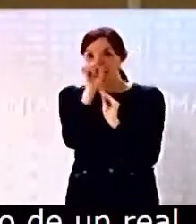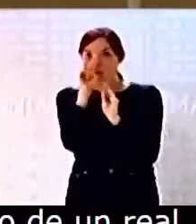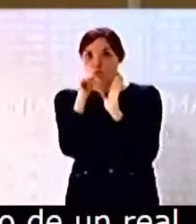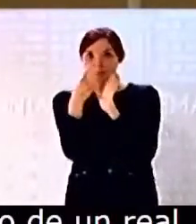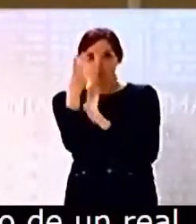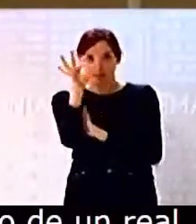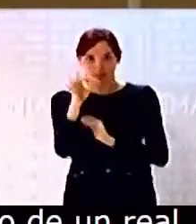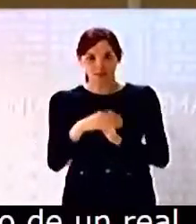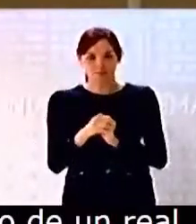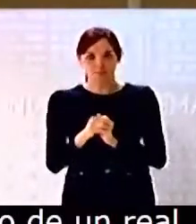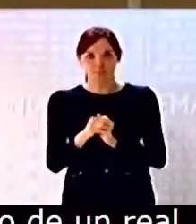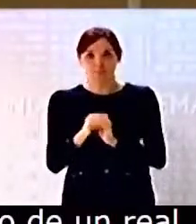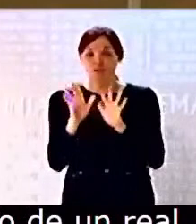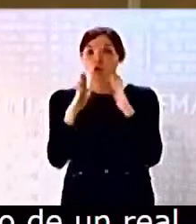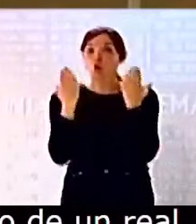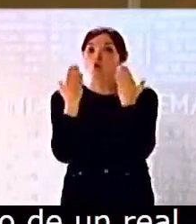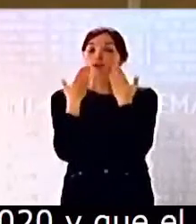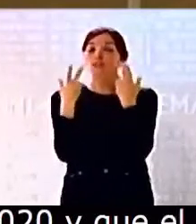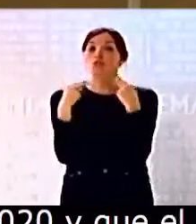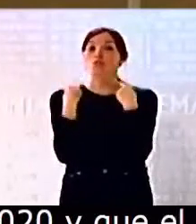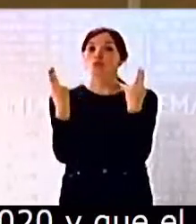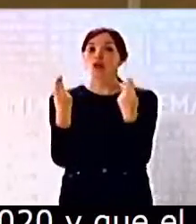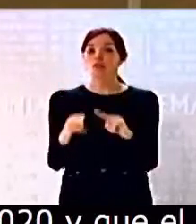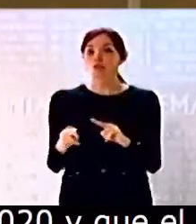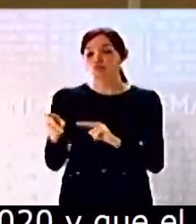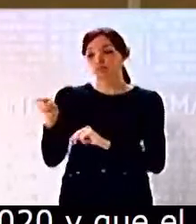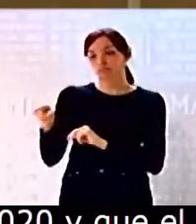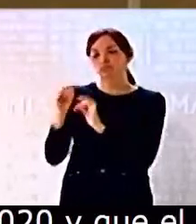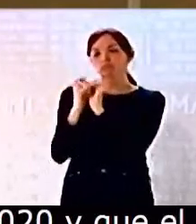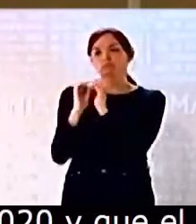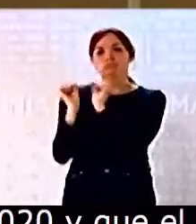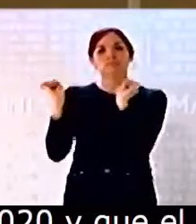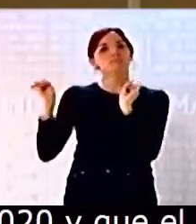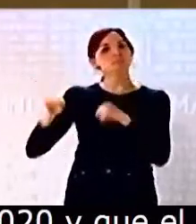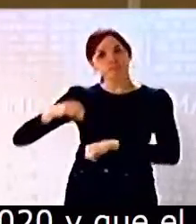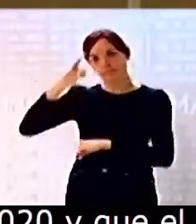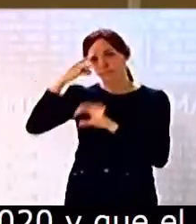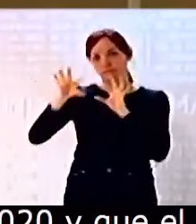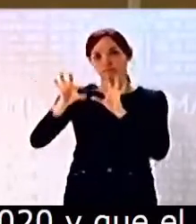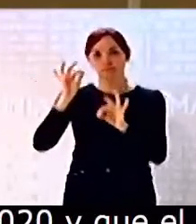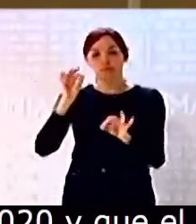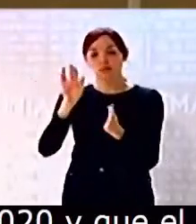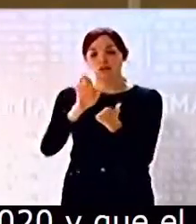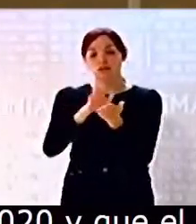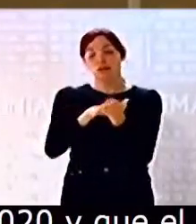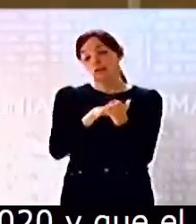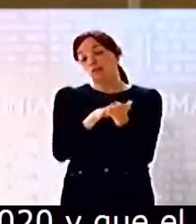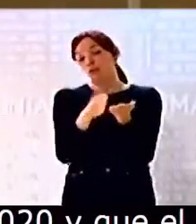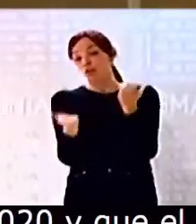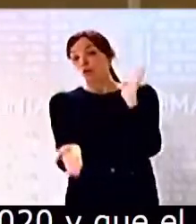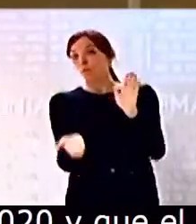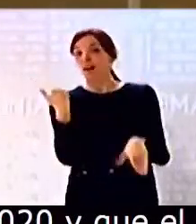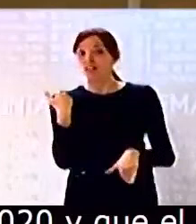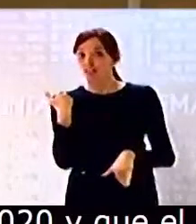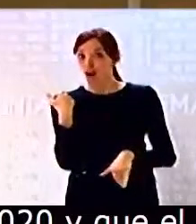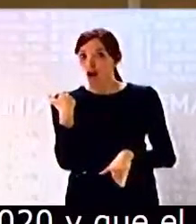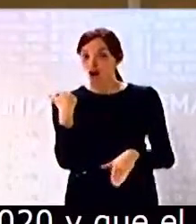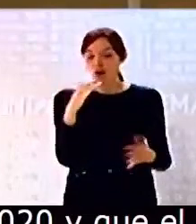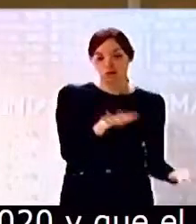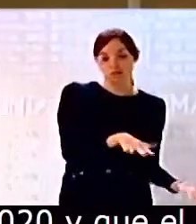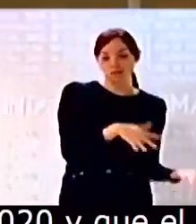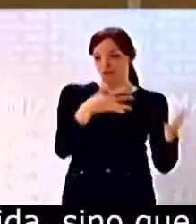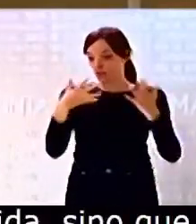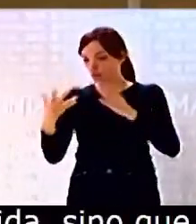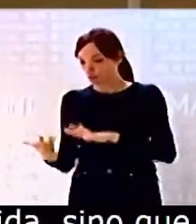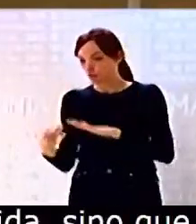y que el Congreso de los Diputados decide que no solo lo convalida, sino que se tiene que tramitar como